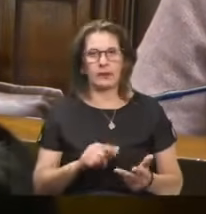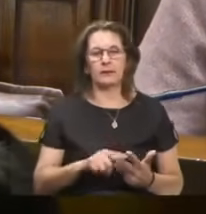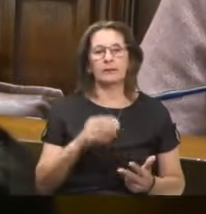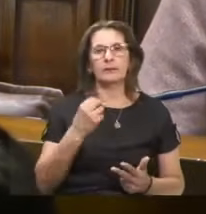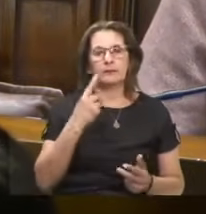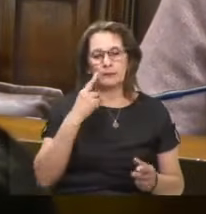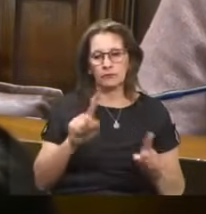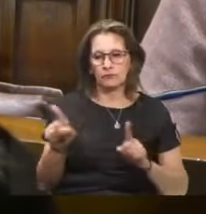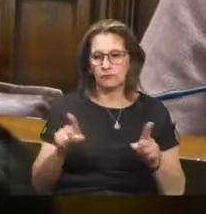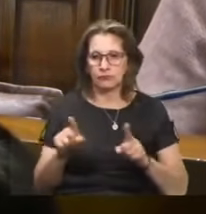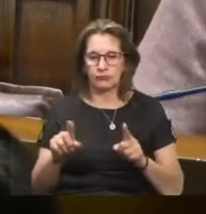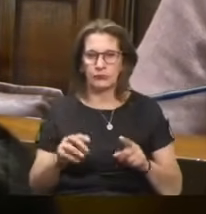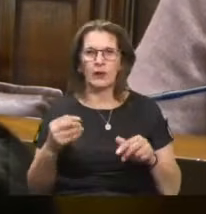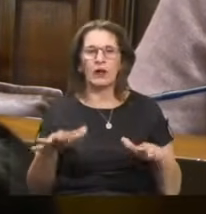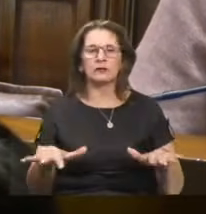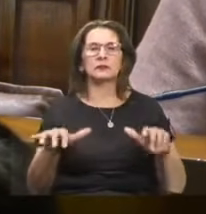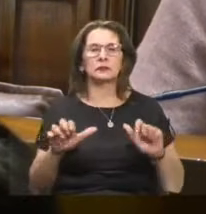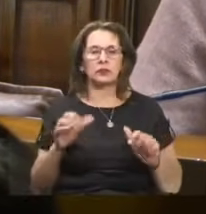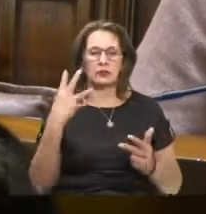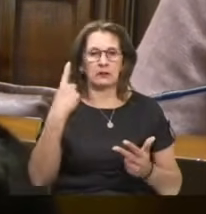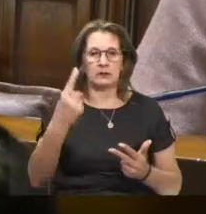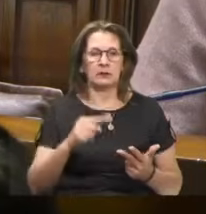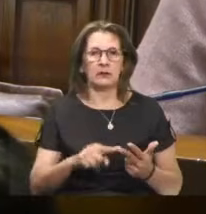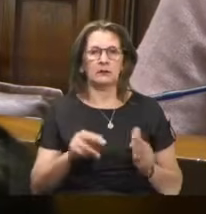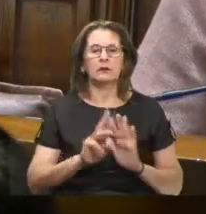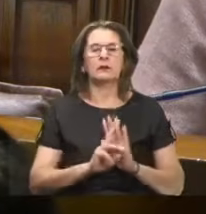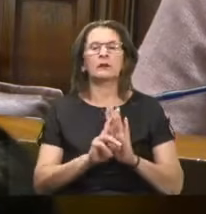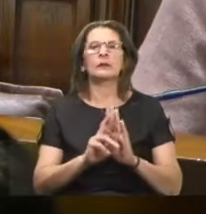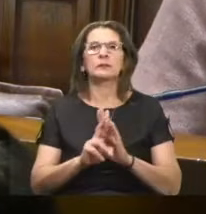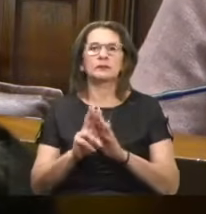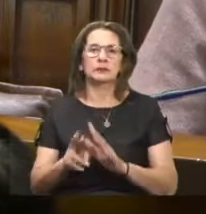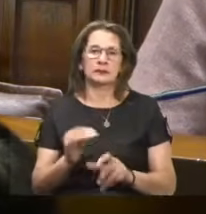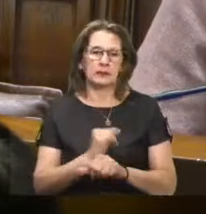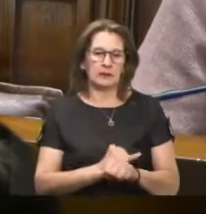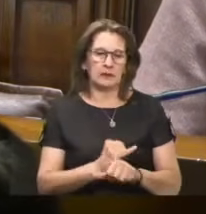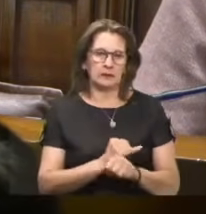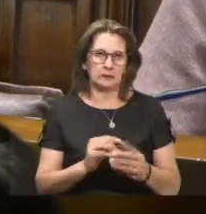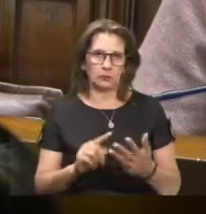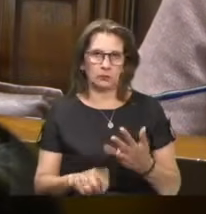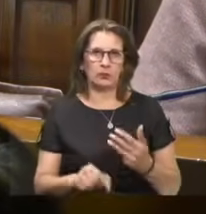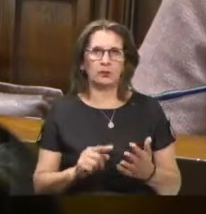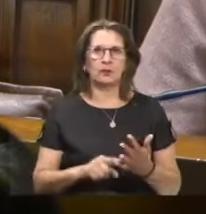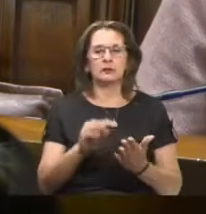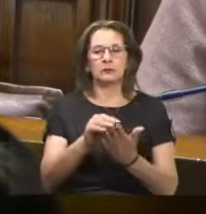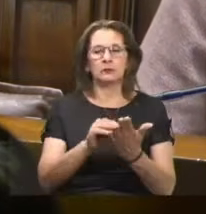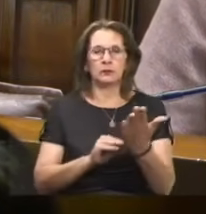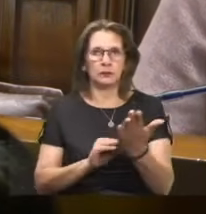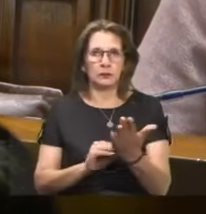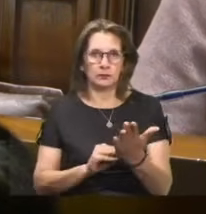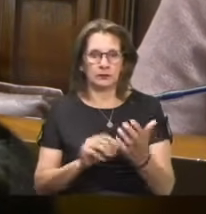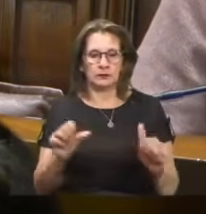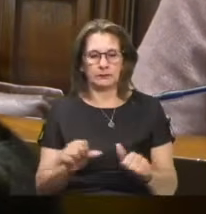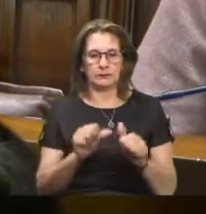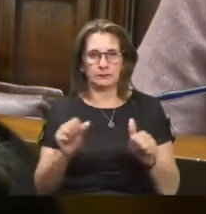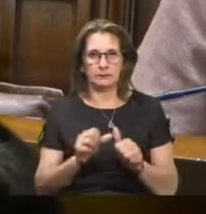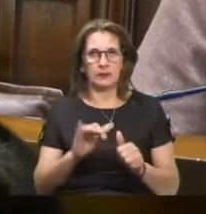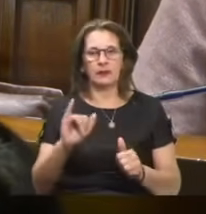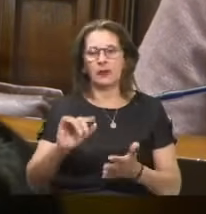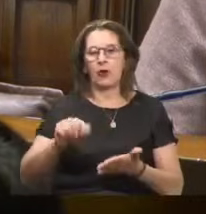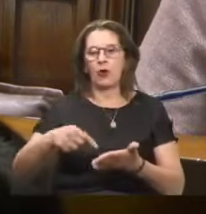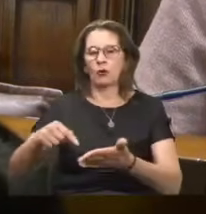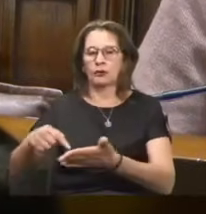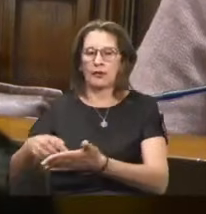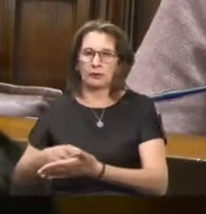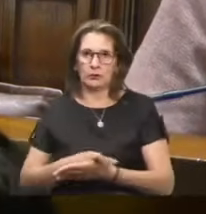presidir las sesiones del directorio, representar a la institución, suscribir los actos y contratos que